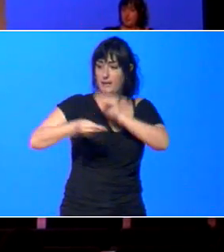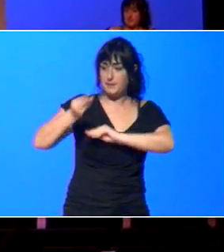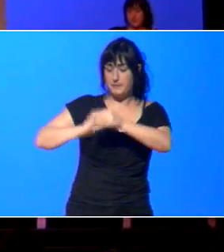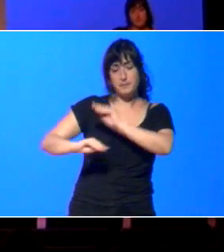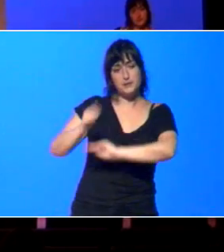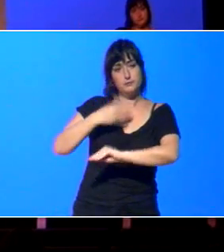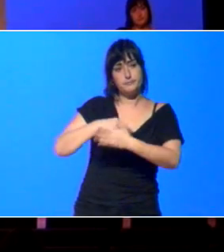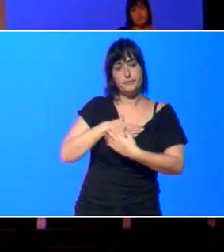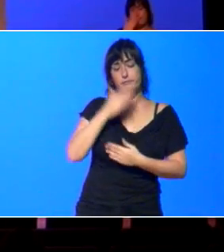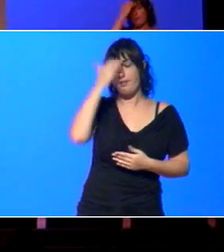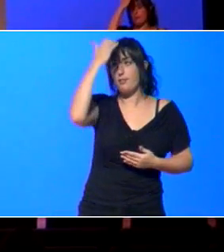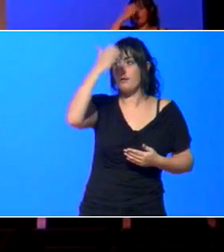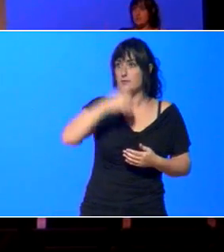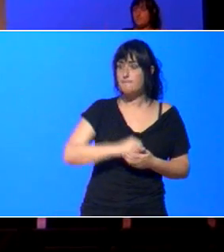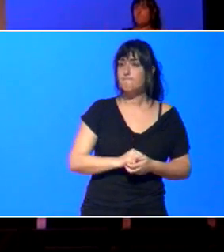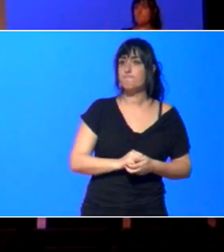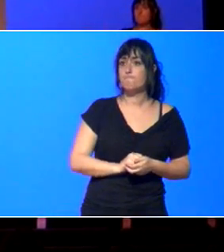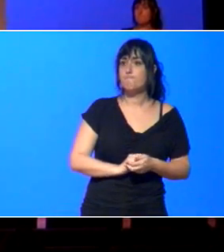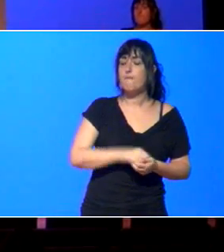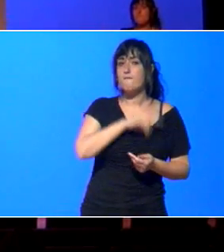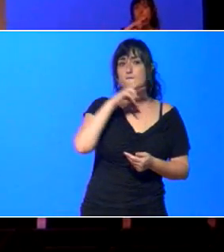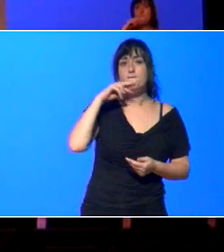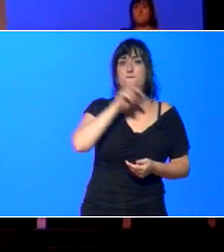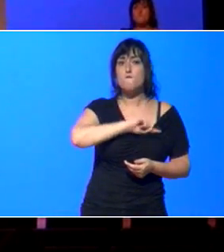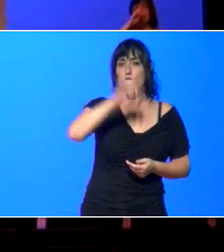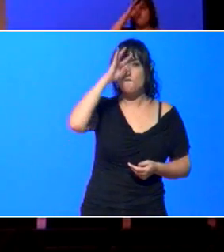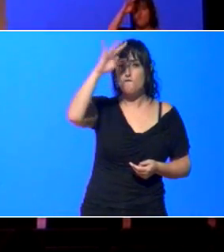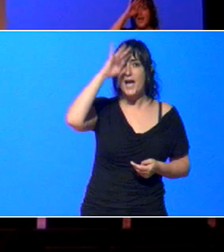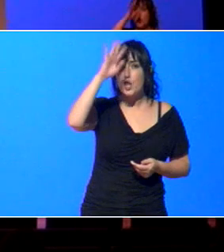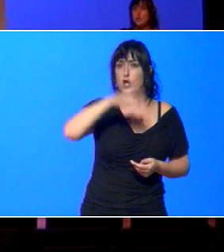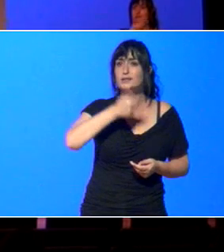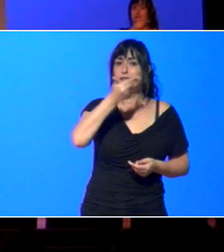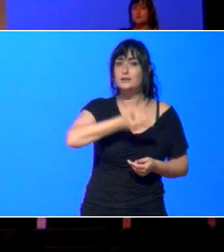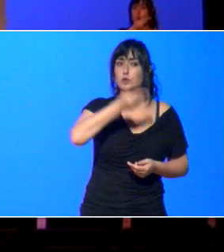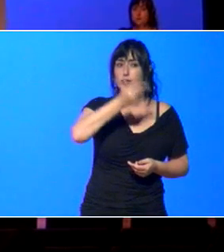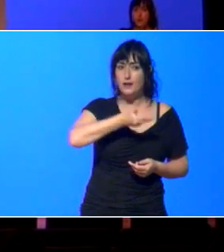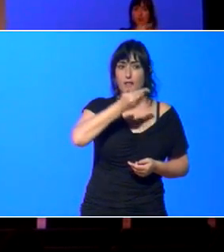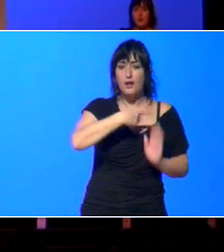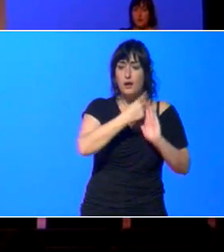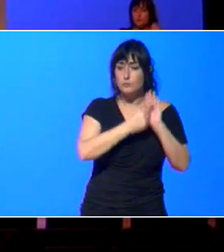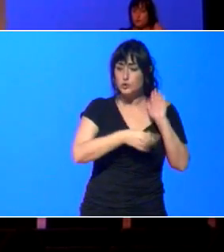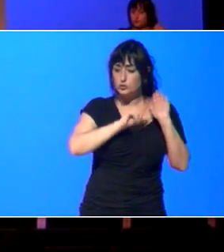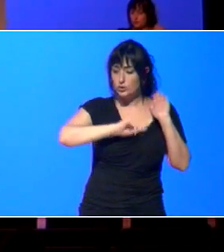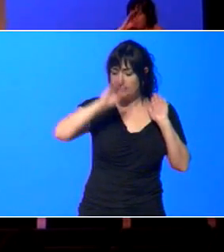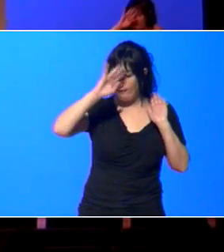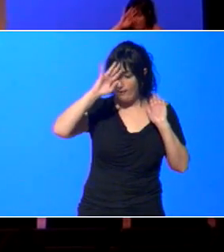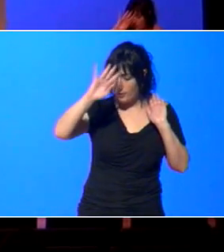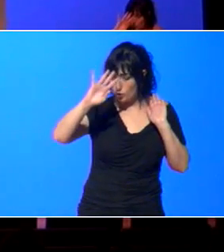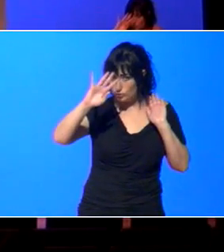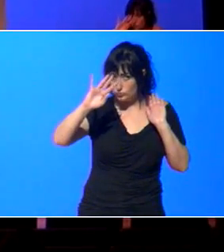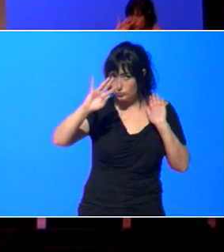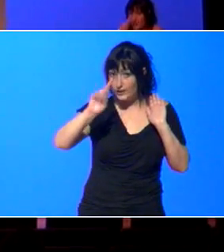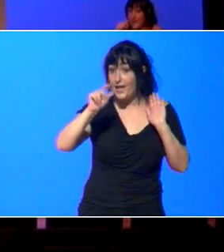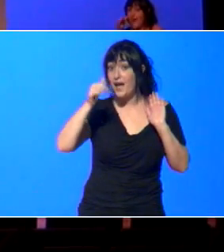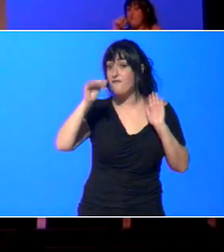la importancia precisamente de los valores, de los principios éticos a los que se ha referido Rafael